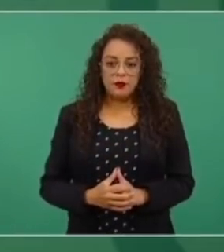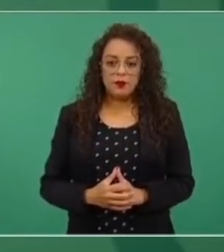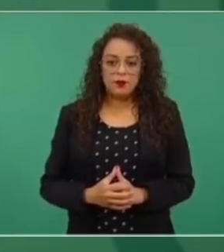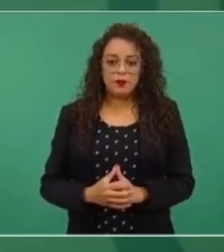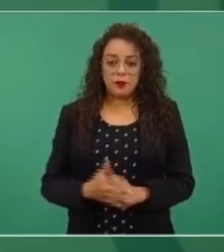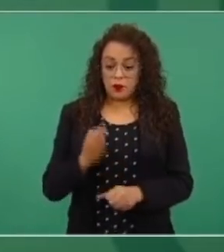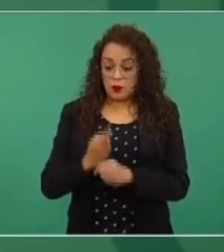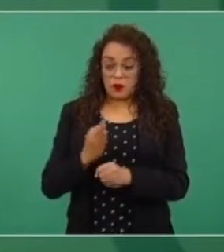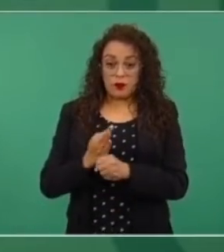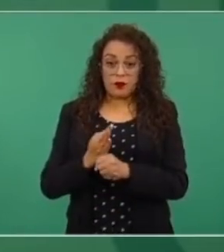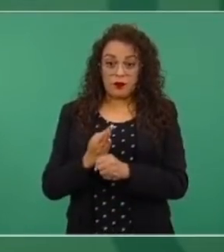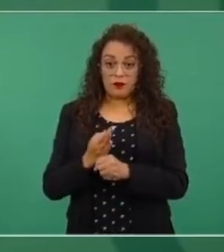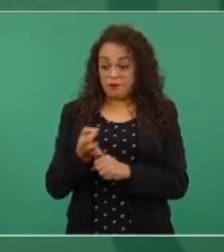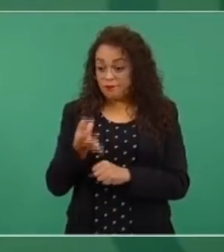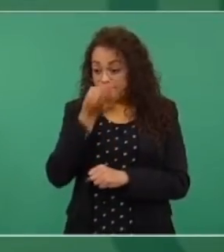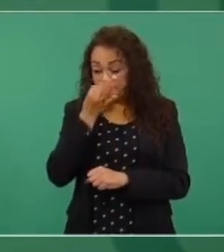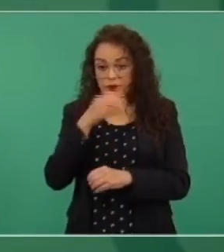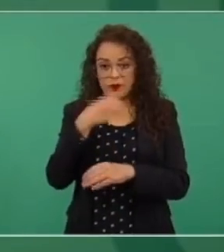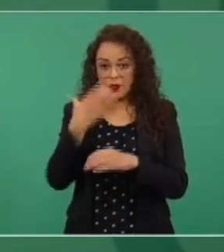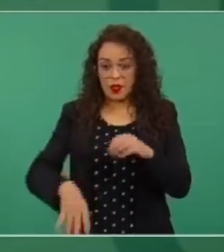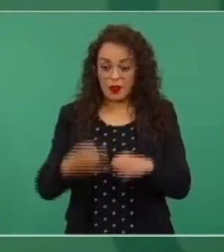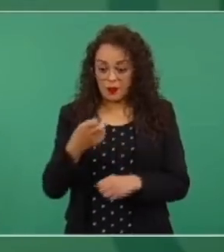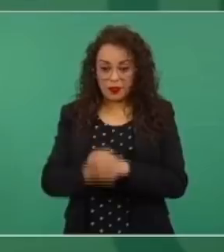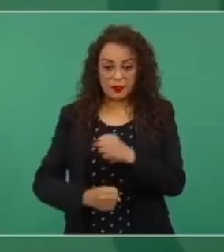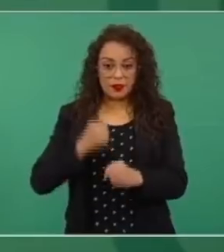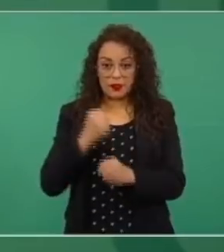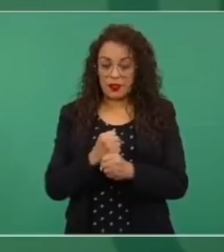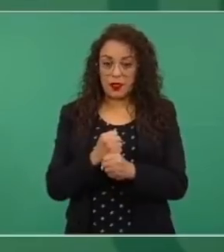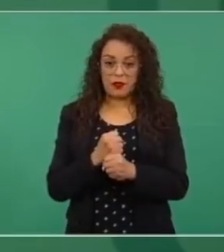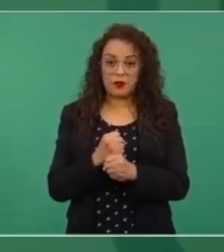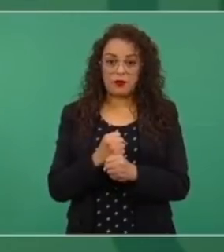ya estamos por terminar el año y